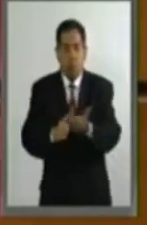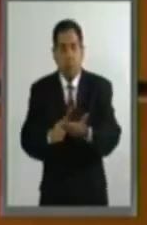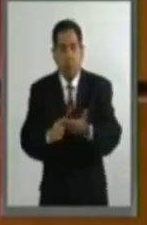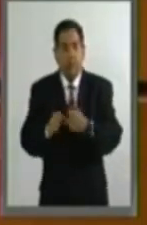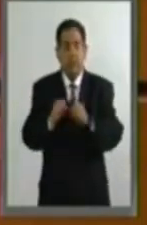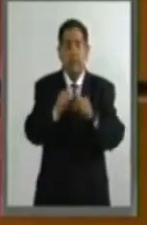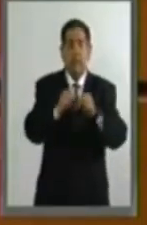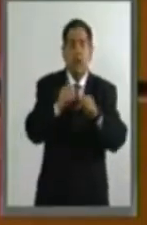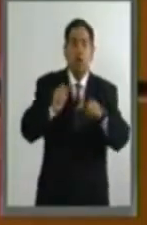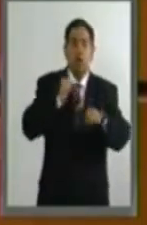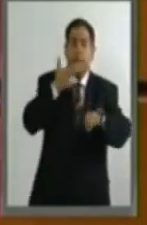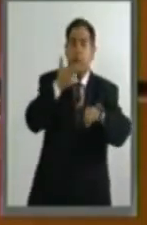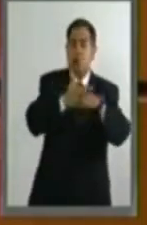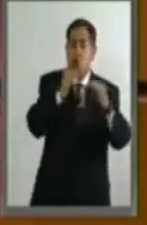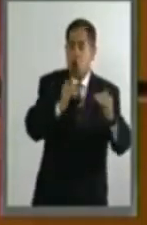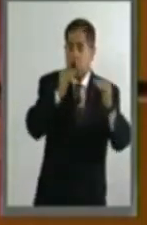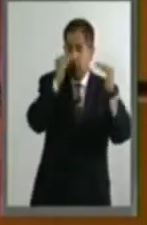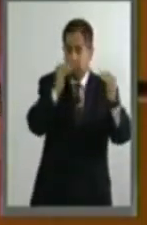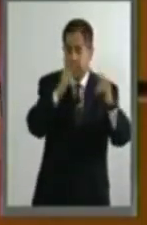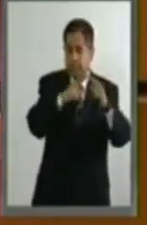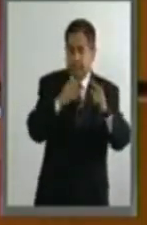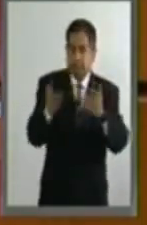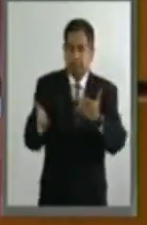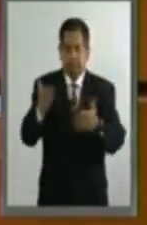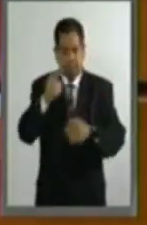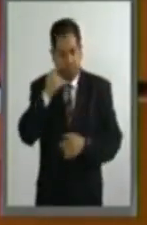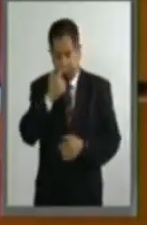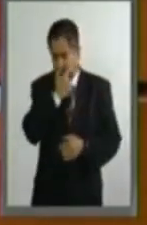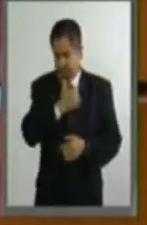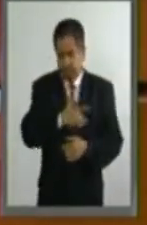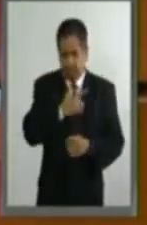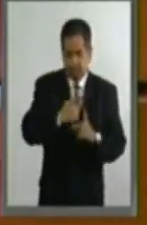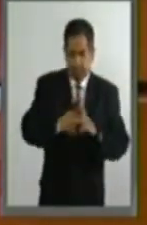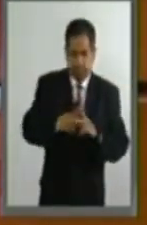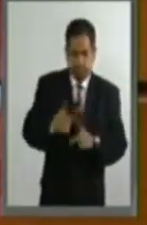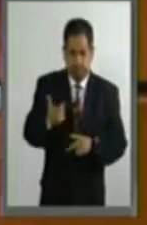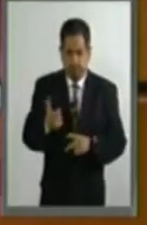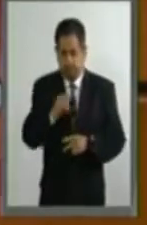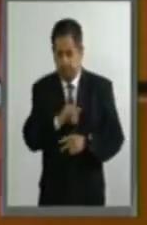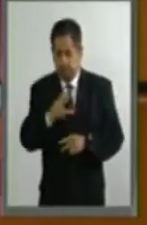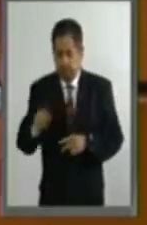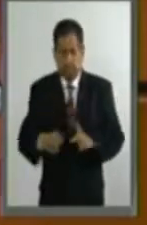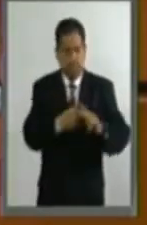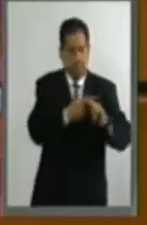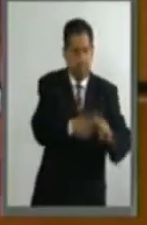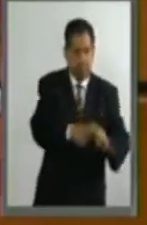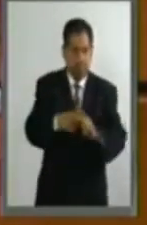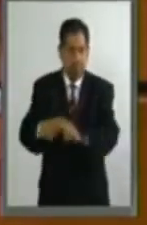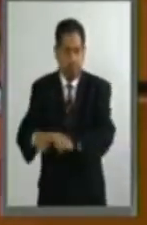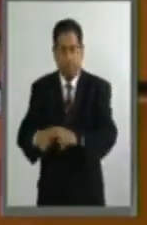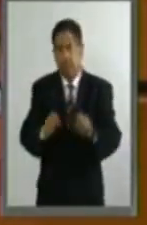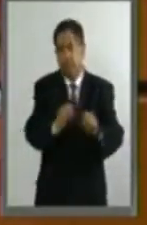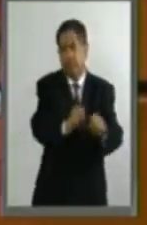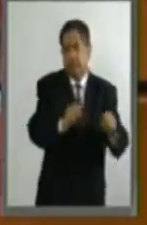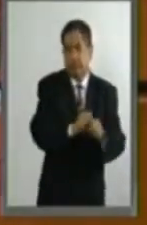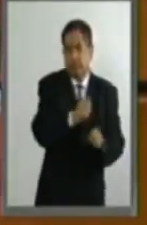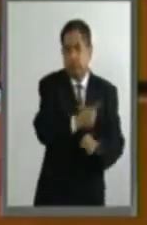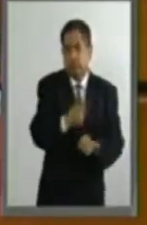Superior, determinará, ponderando la viabilidad presupuestal, el inicio de las funciones de las salas